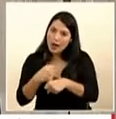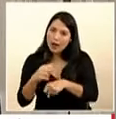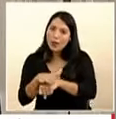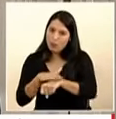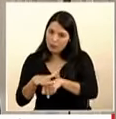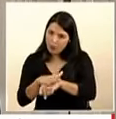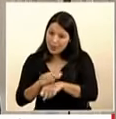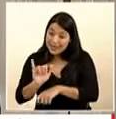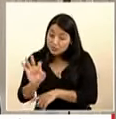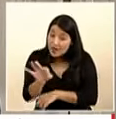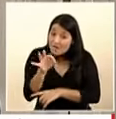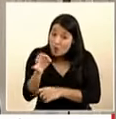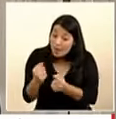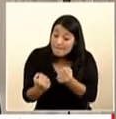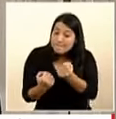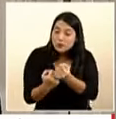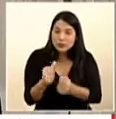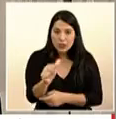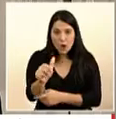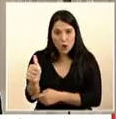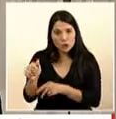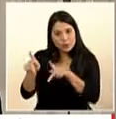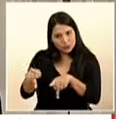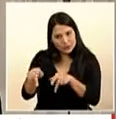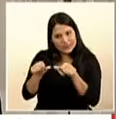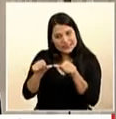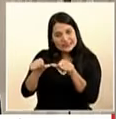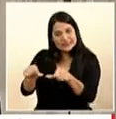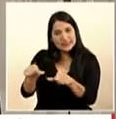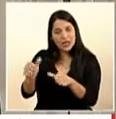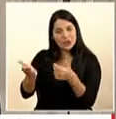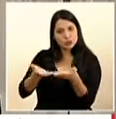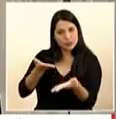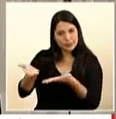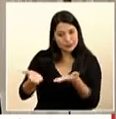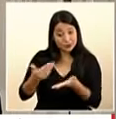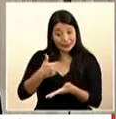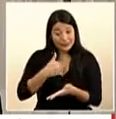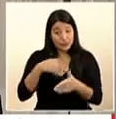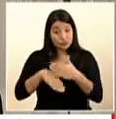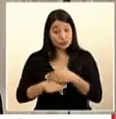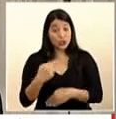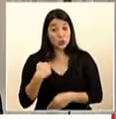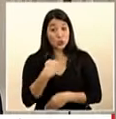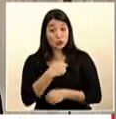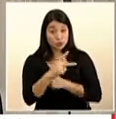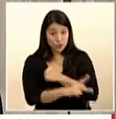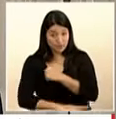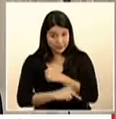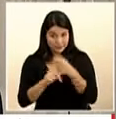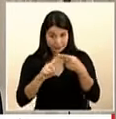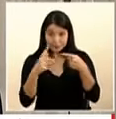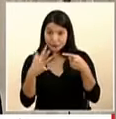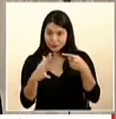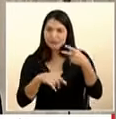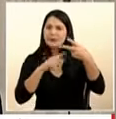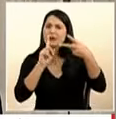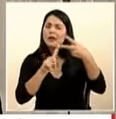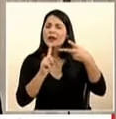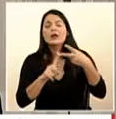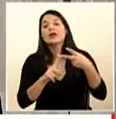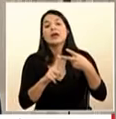una forma de apoyar a otros a que estén en esa red de servicios que gozamos en el país el segundo señalamiento es las